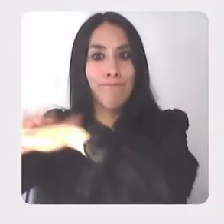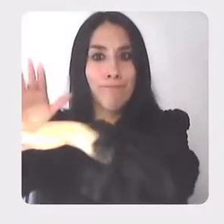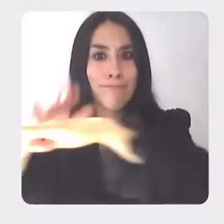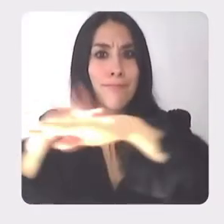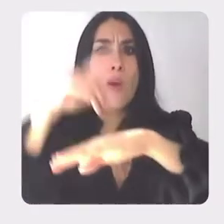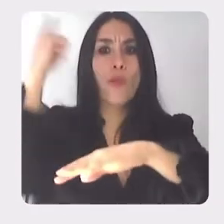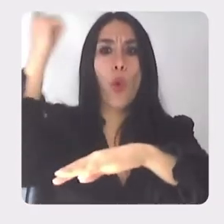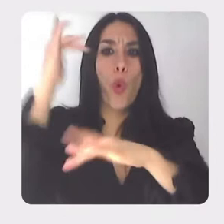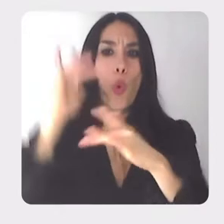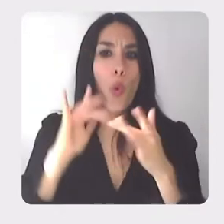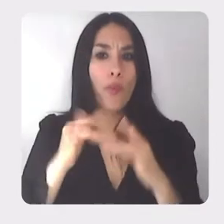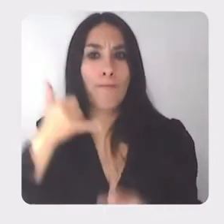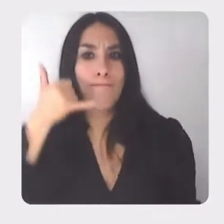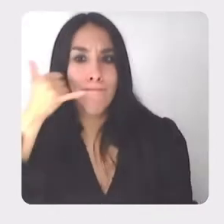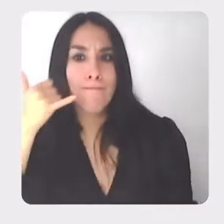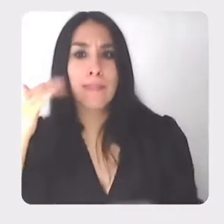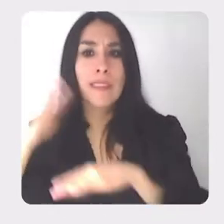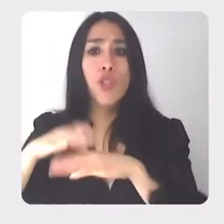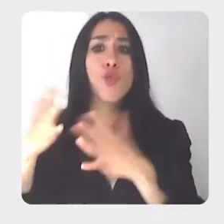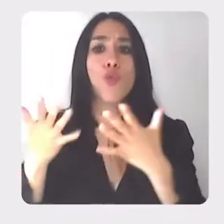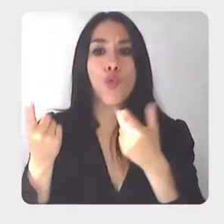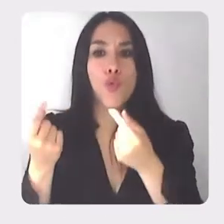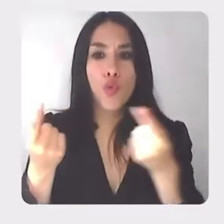es nuestro